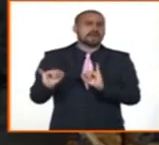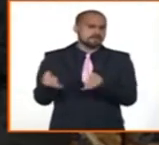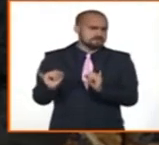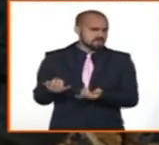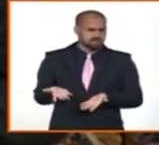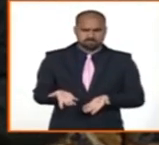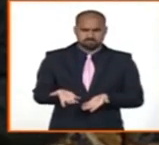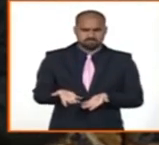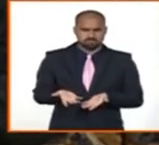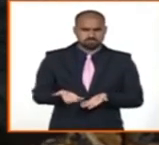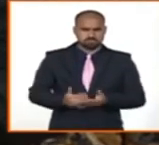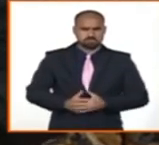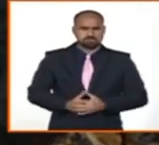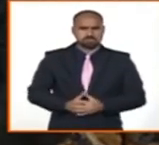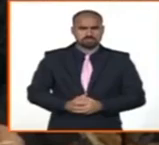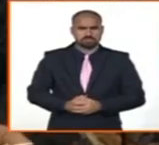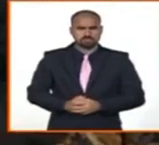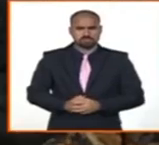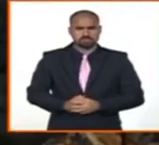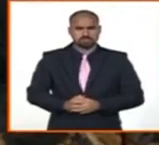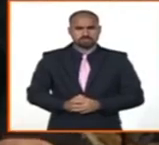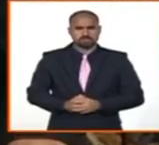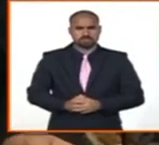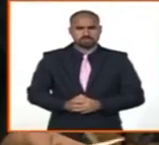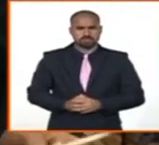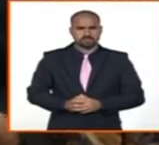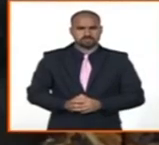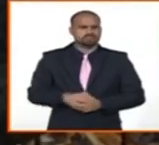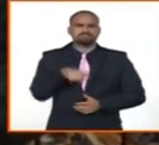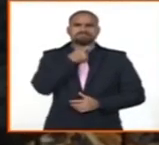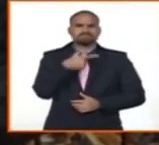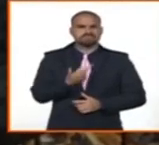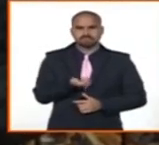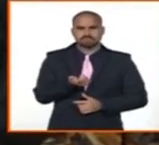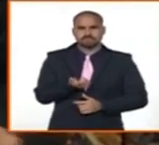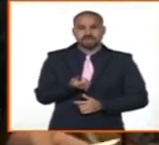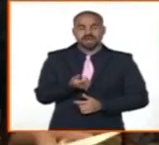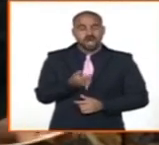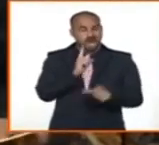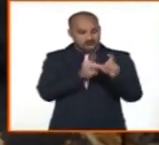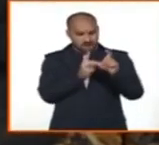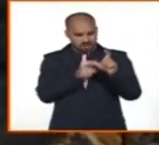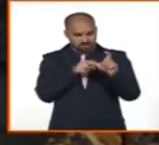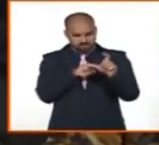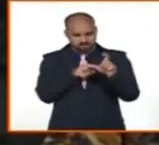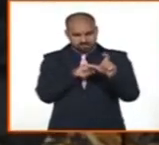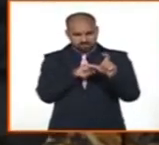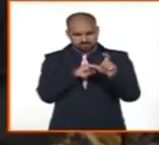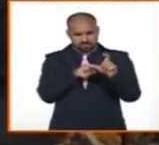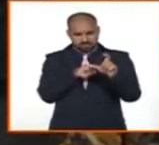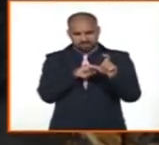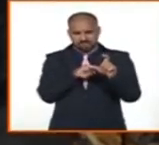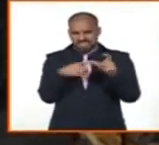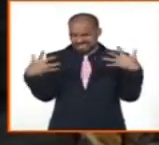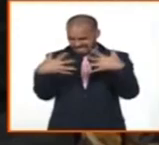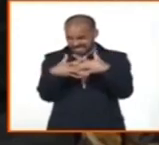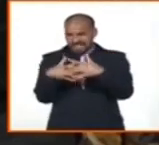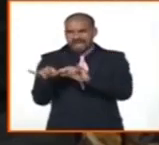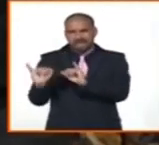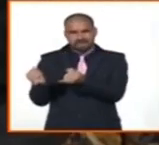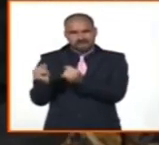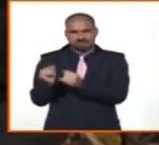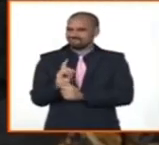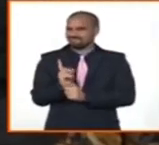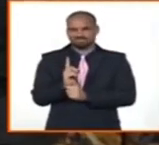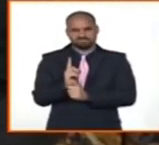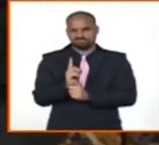se puede concebir un marxismo que no sea antiimperialista, porque entonces se desconoce la esencia del marxismo. Y sobre todo si ya